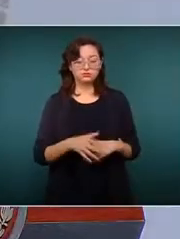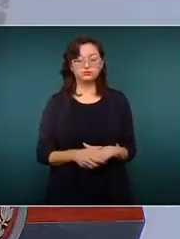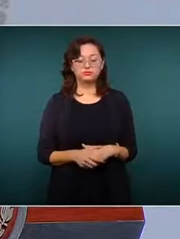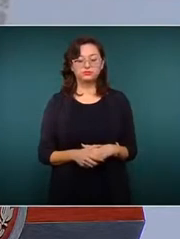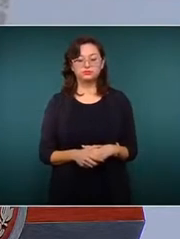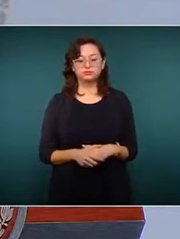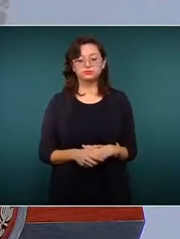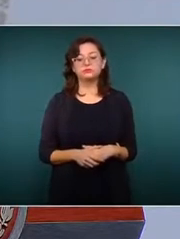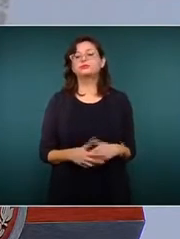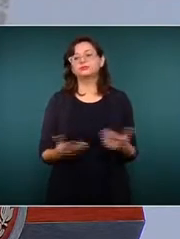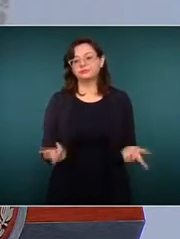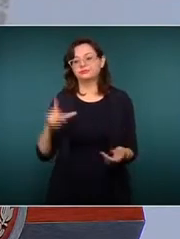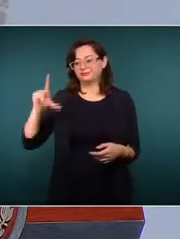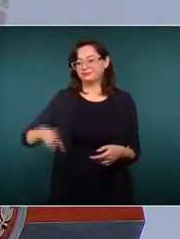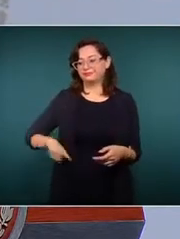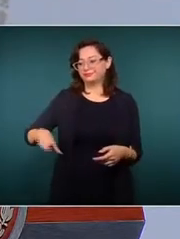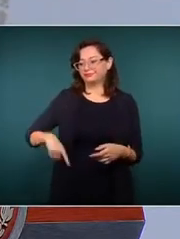a costillas del erario